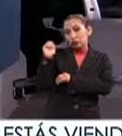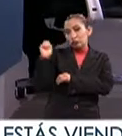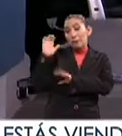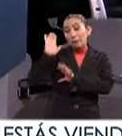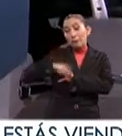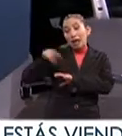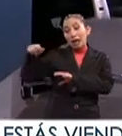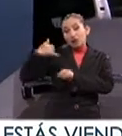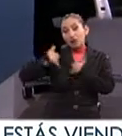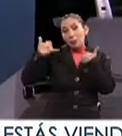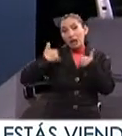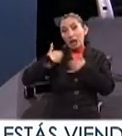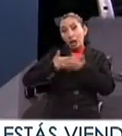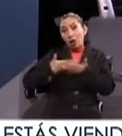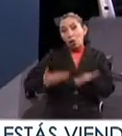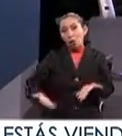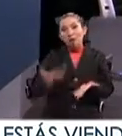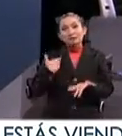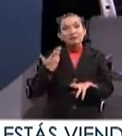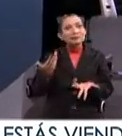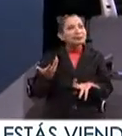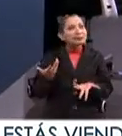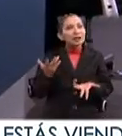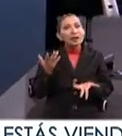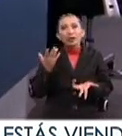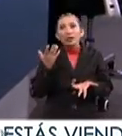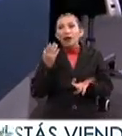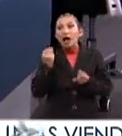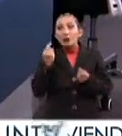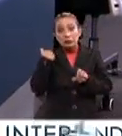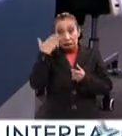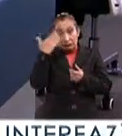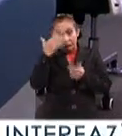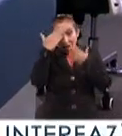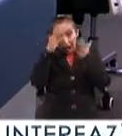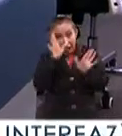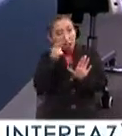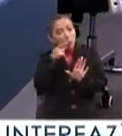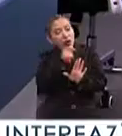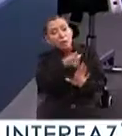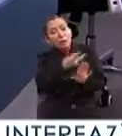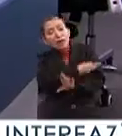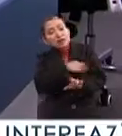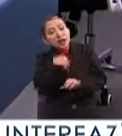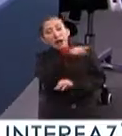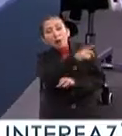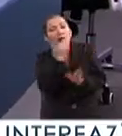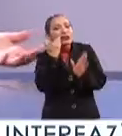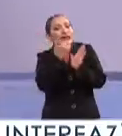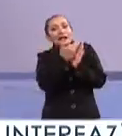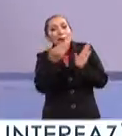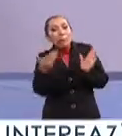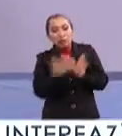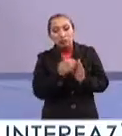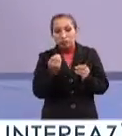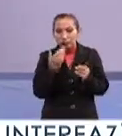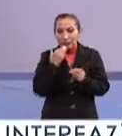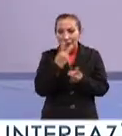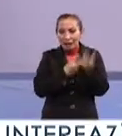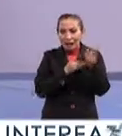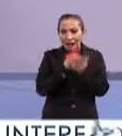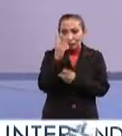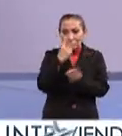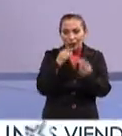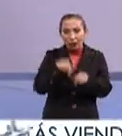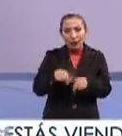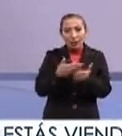sobre todo en los adolescentes, ¿no? Que no tienen pues mucha noción de qué es lo que debería estar sucediendo con esta etapa de sus vidas. Bienvenidas, muchas gracias por estar